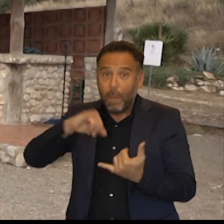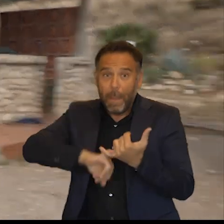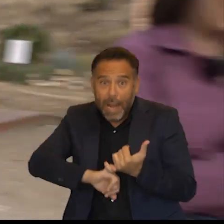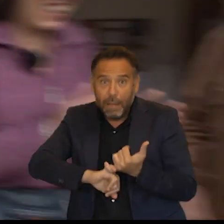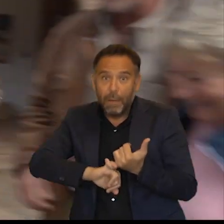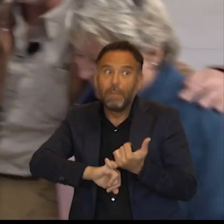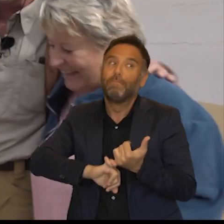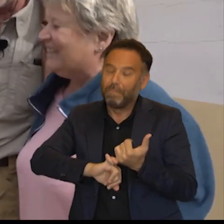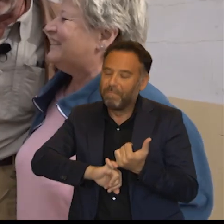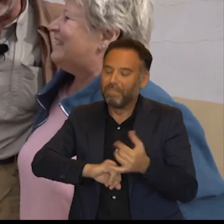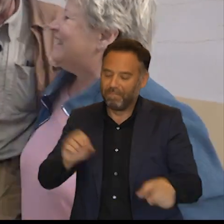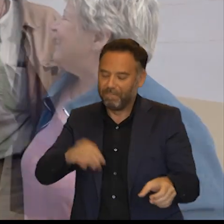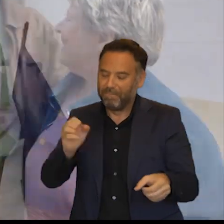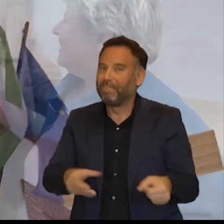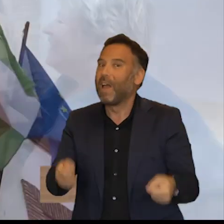deal.